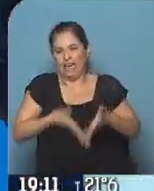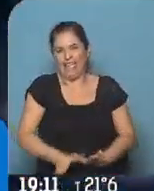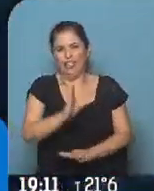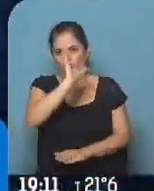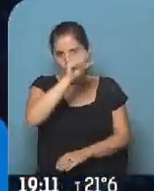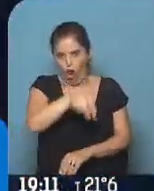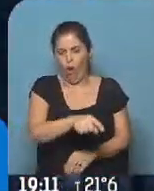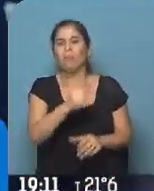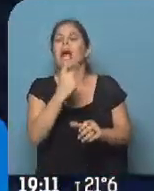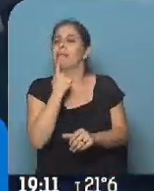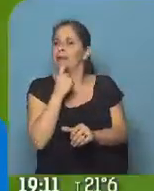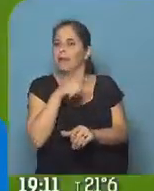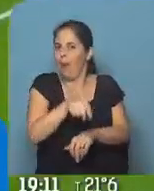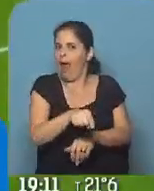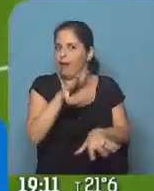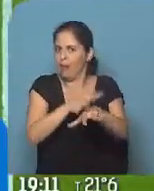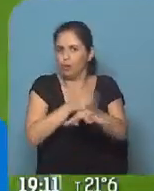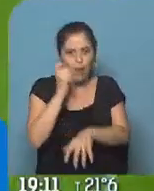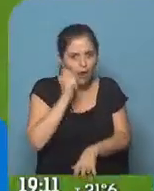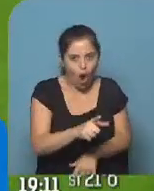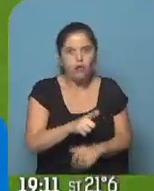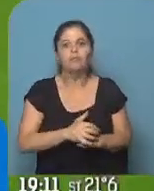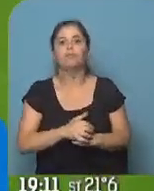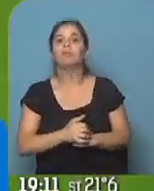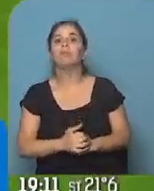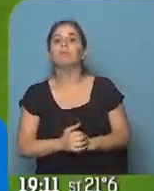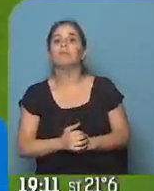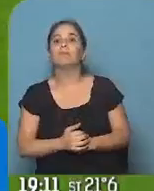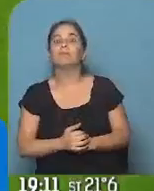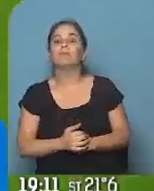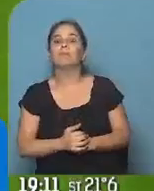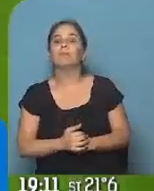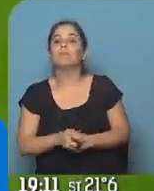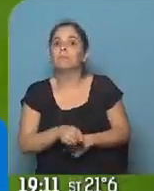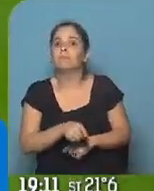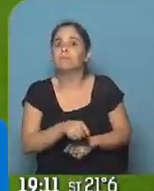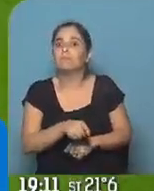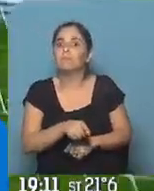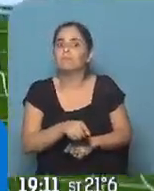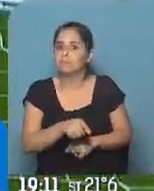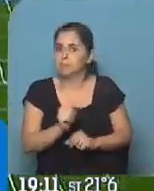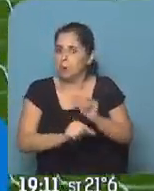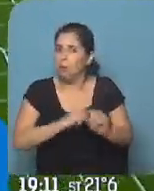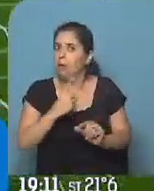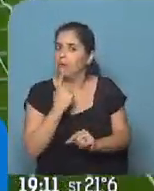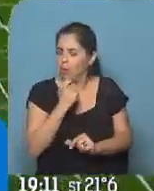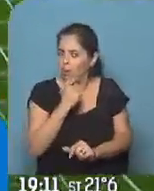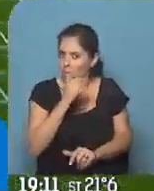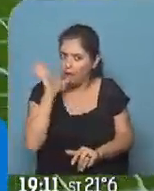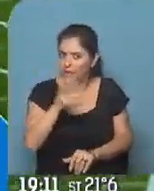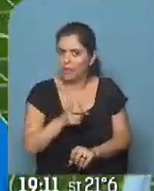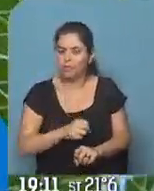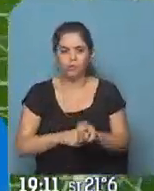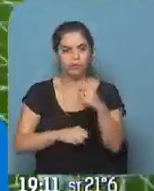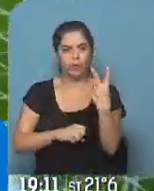Y antes del cuarto de hora inicial, River ponía las cosas en orden y el partido estaba